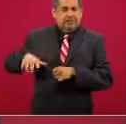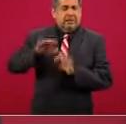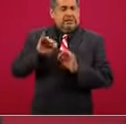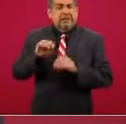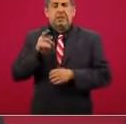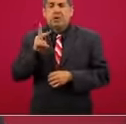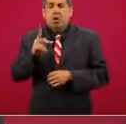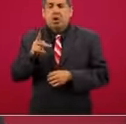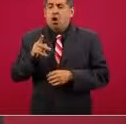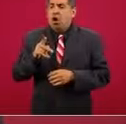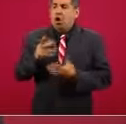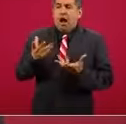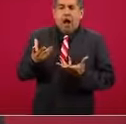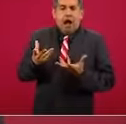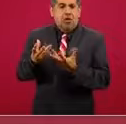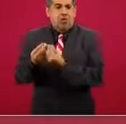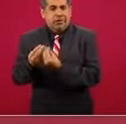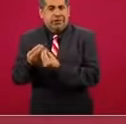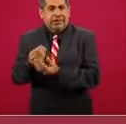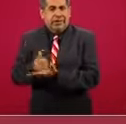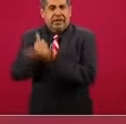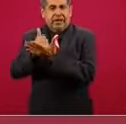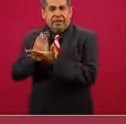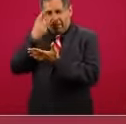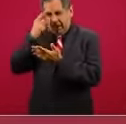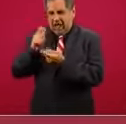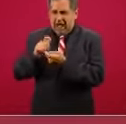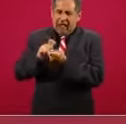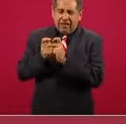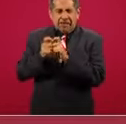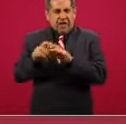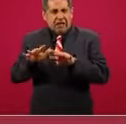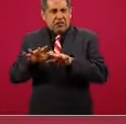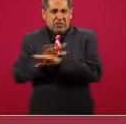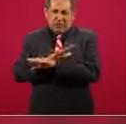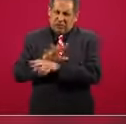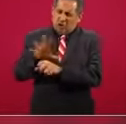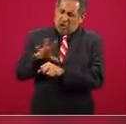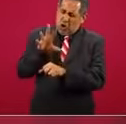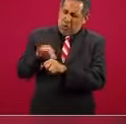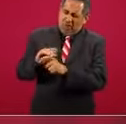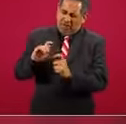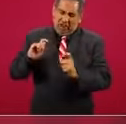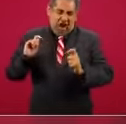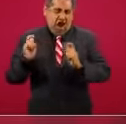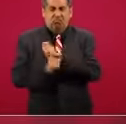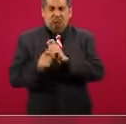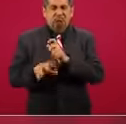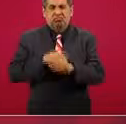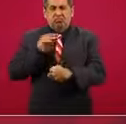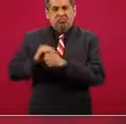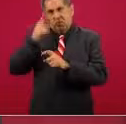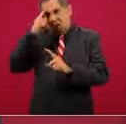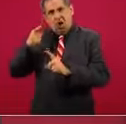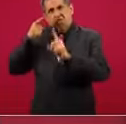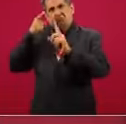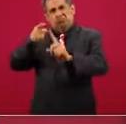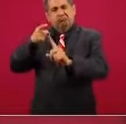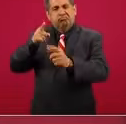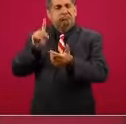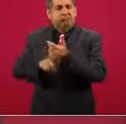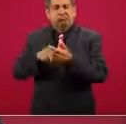sino a contribuir para esta transformación de fondo que nos hemos propuesto lograr en